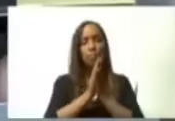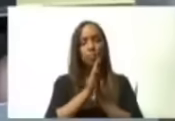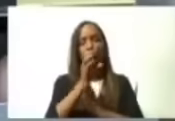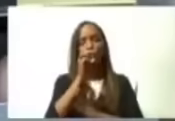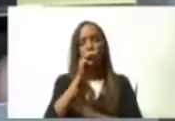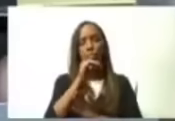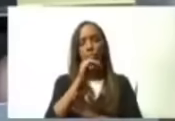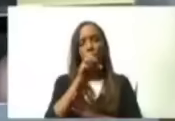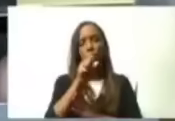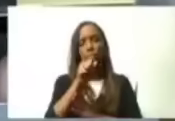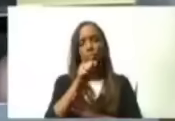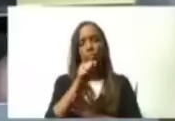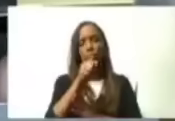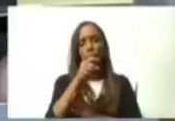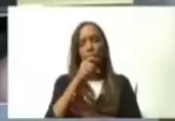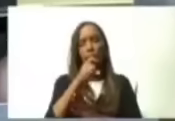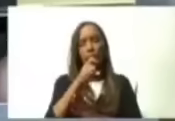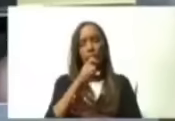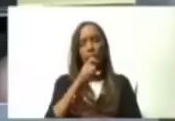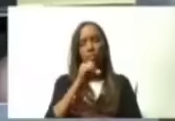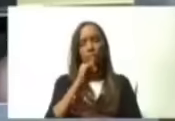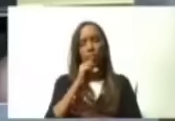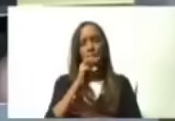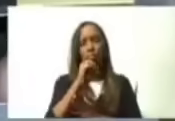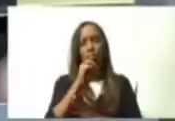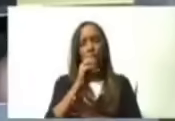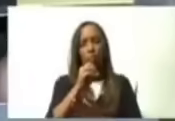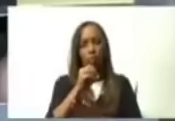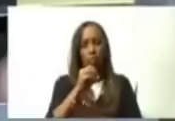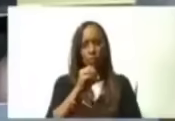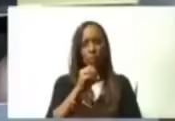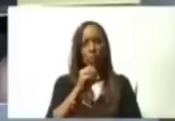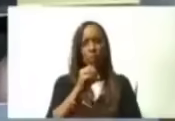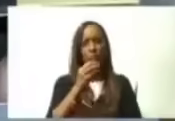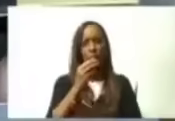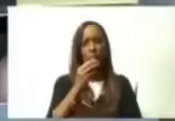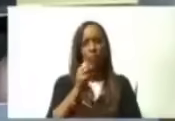cuando pidió el minuto de silencio por las víctimas,